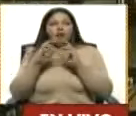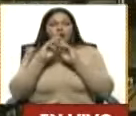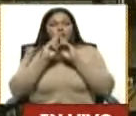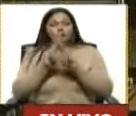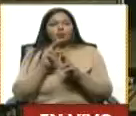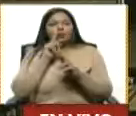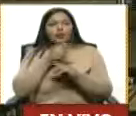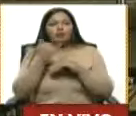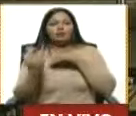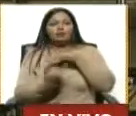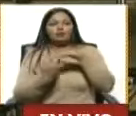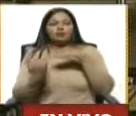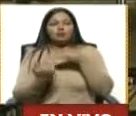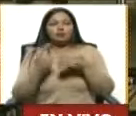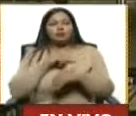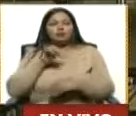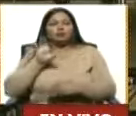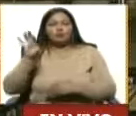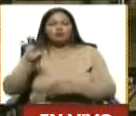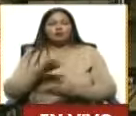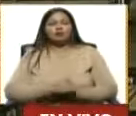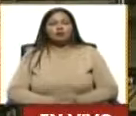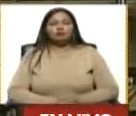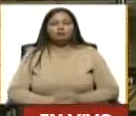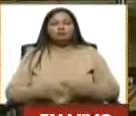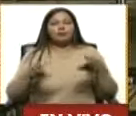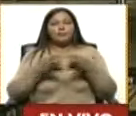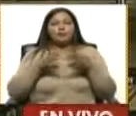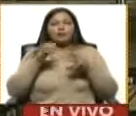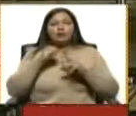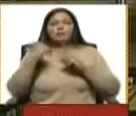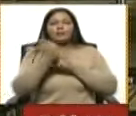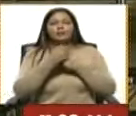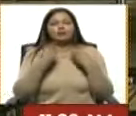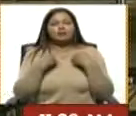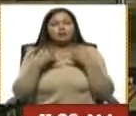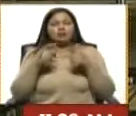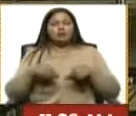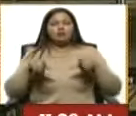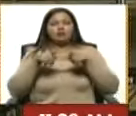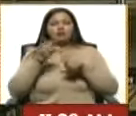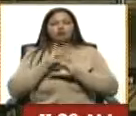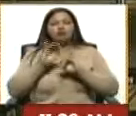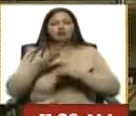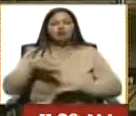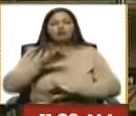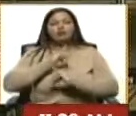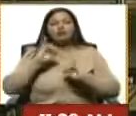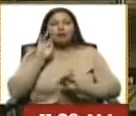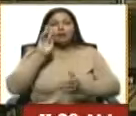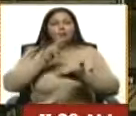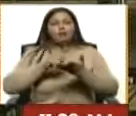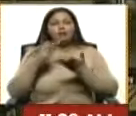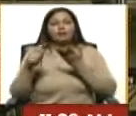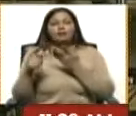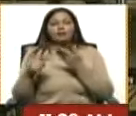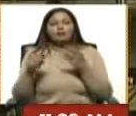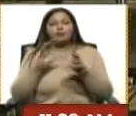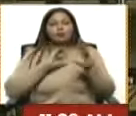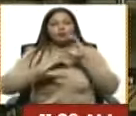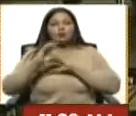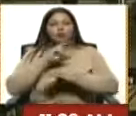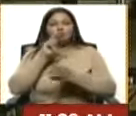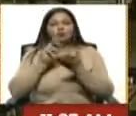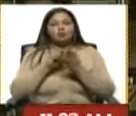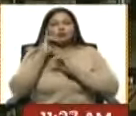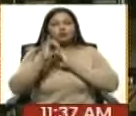respeto de las instituciones de nuestro país. Es parte del ambiente que se vive en estos espacios donde ya también han llegado distintos medios de comunicación